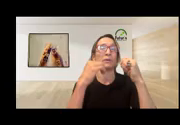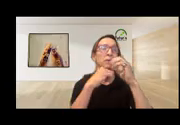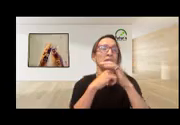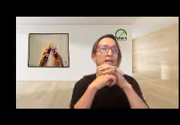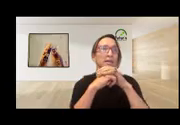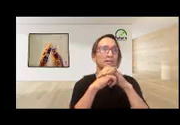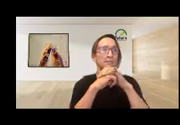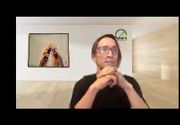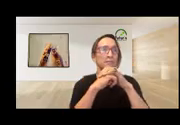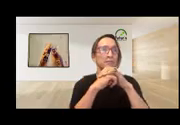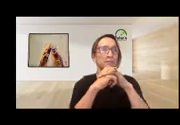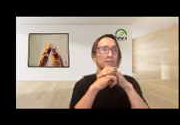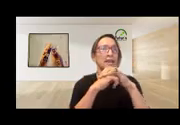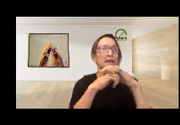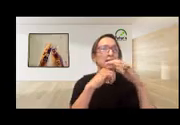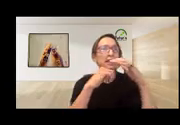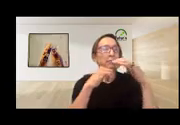más fría para vivir ahí.